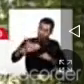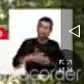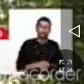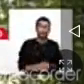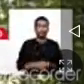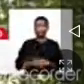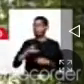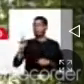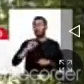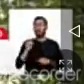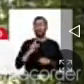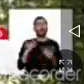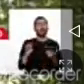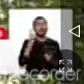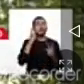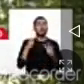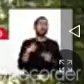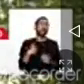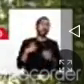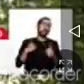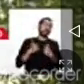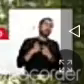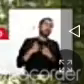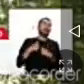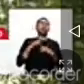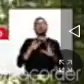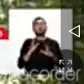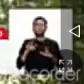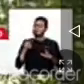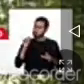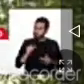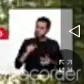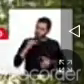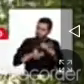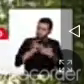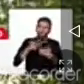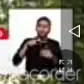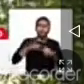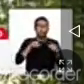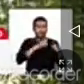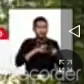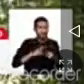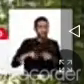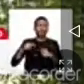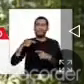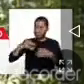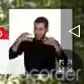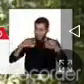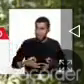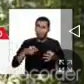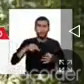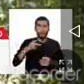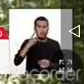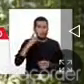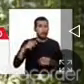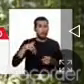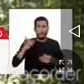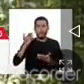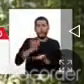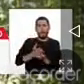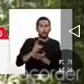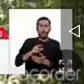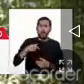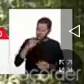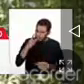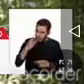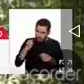No se trata de ver cómo nos detenemos y atorarnos en los mecanismos reales o inventados que nos puedan detener, sino ver